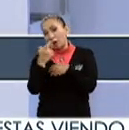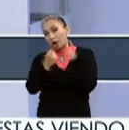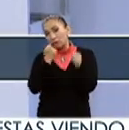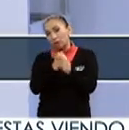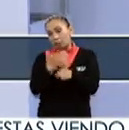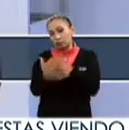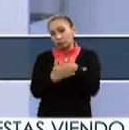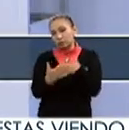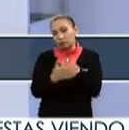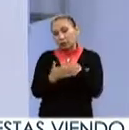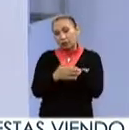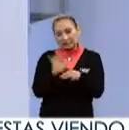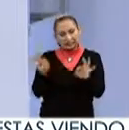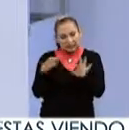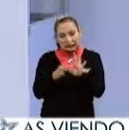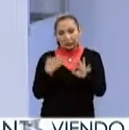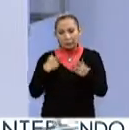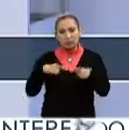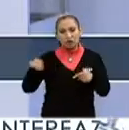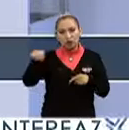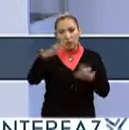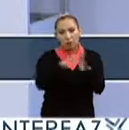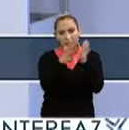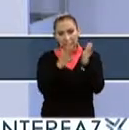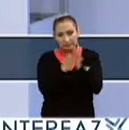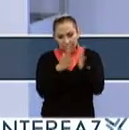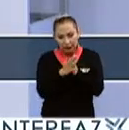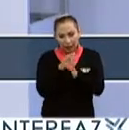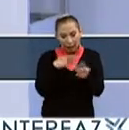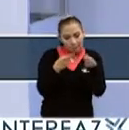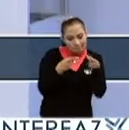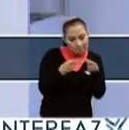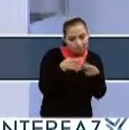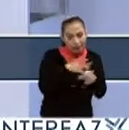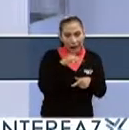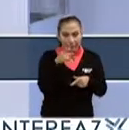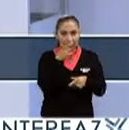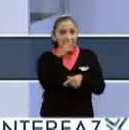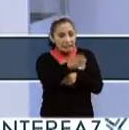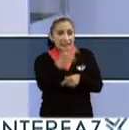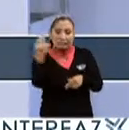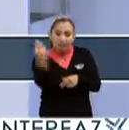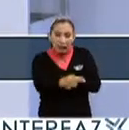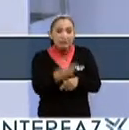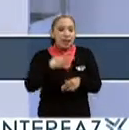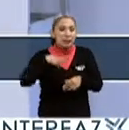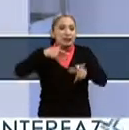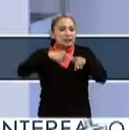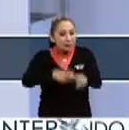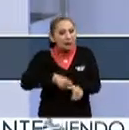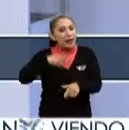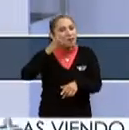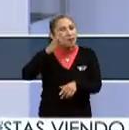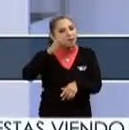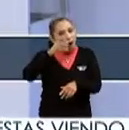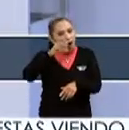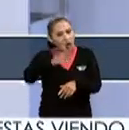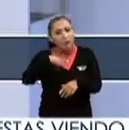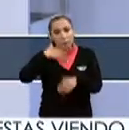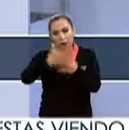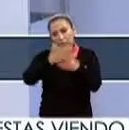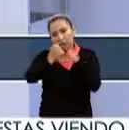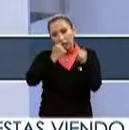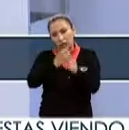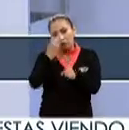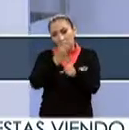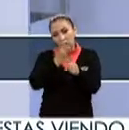siguiente año, ¿no? Perfecto. Justo con las personas que participamos ahí, decíamos que era necesario este tipo de foros y el siguiente